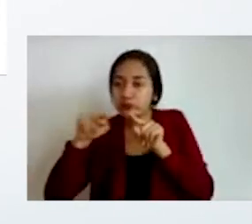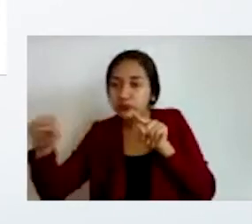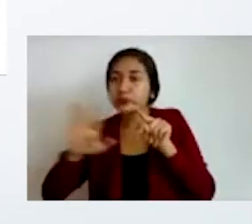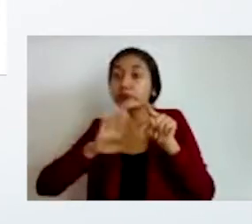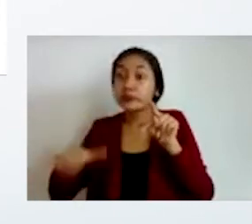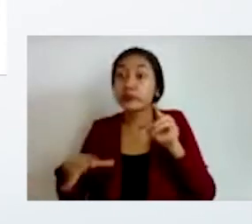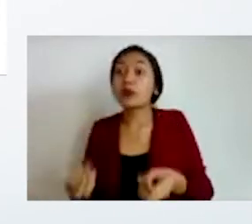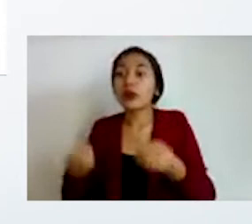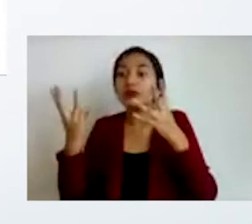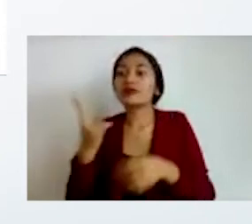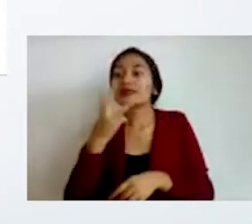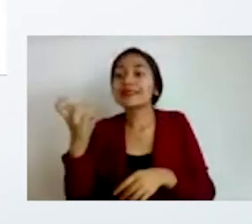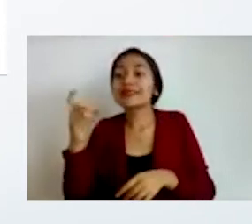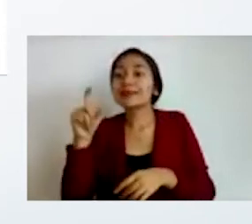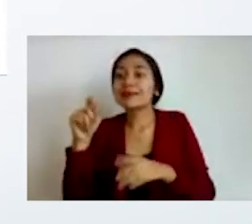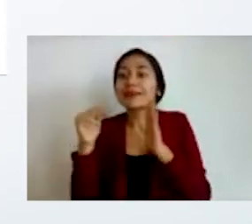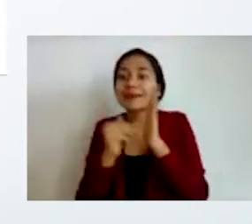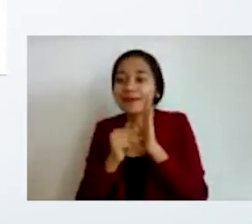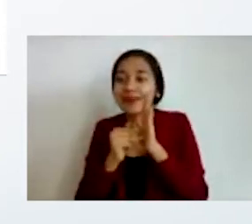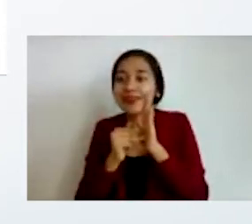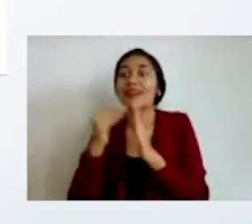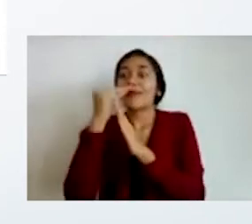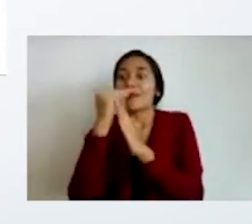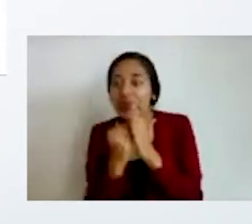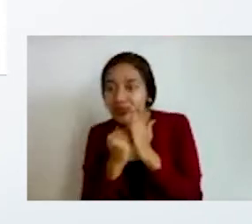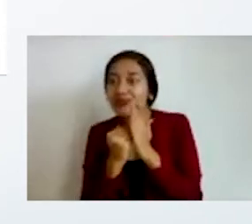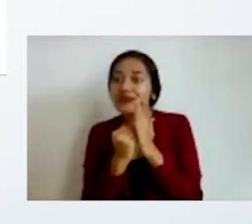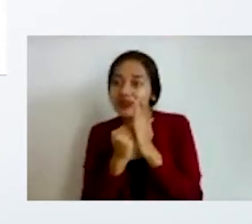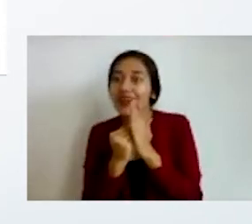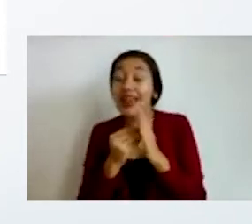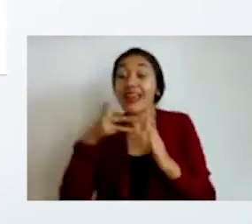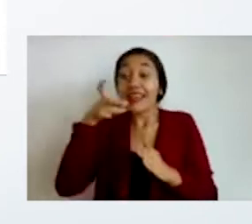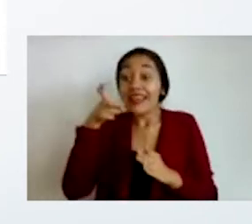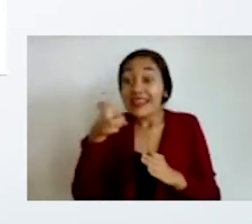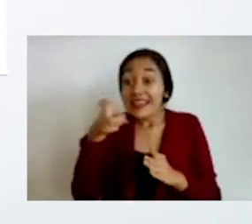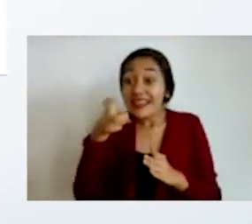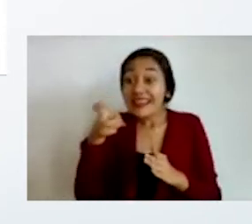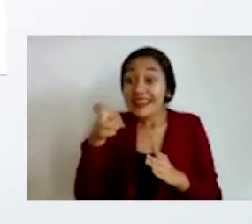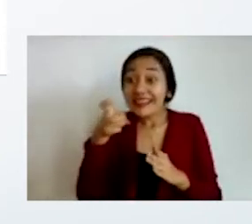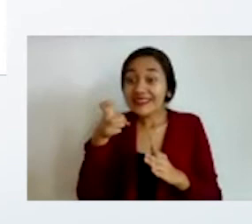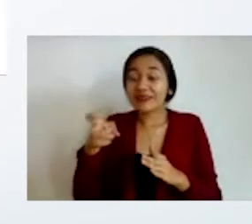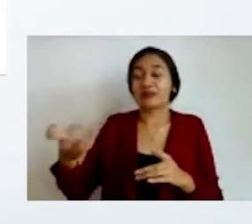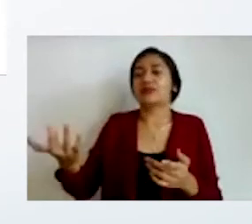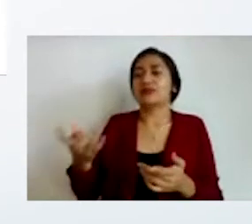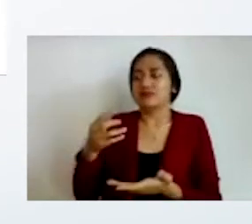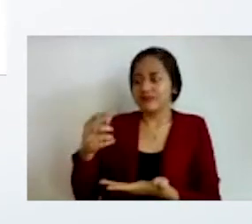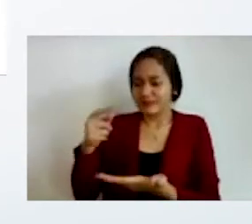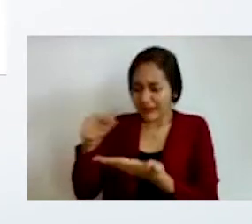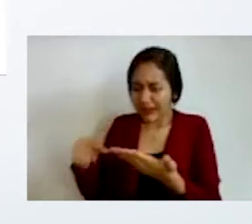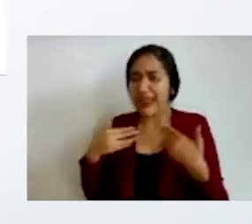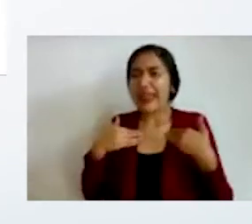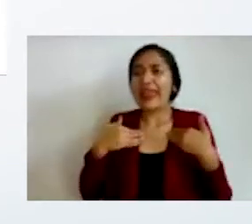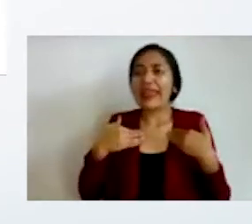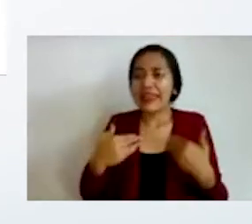millón. Y entonces esta posibilidad teórica se representa más allá en términos de